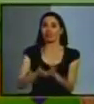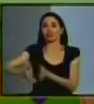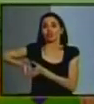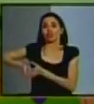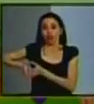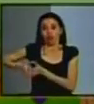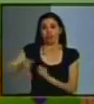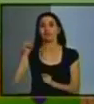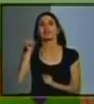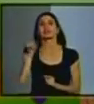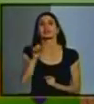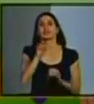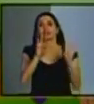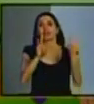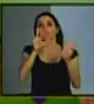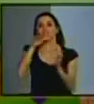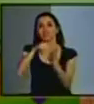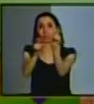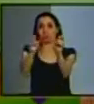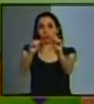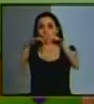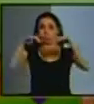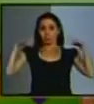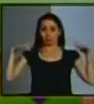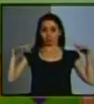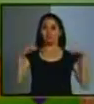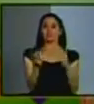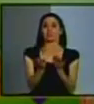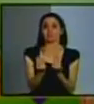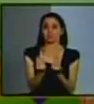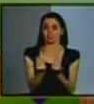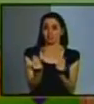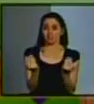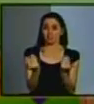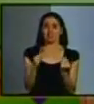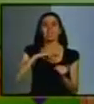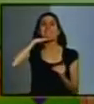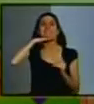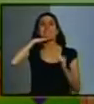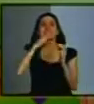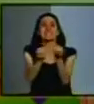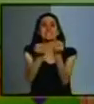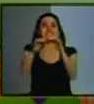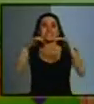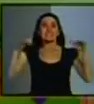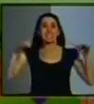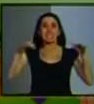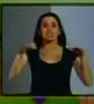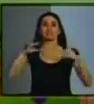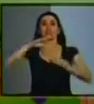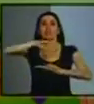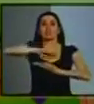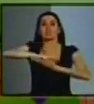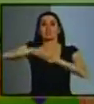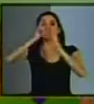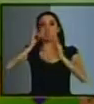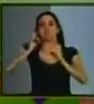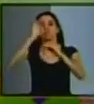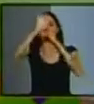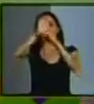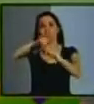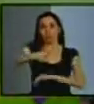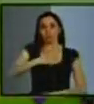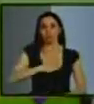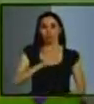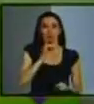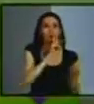City, que tiene una capacidad para 95.000 personas y que se espera esté completamente lleno para la ceremonia de Estado de este día martes.